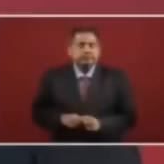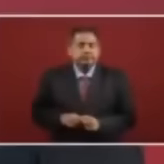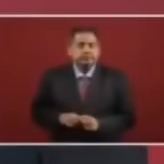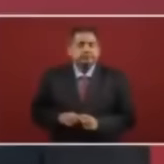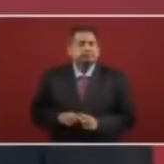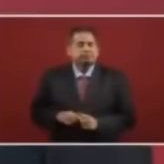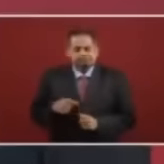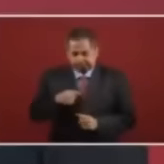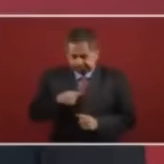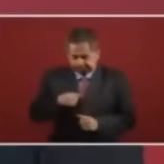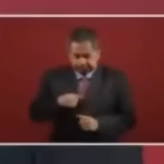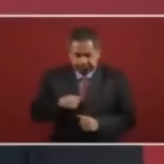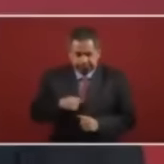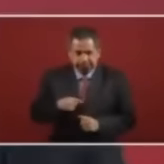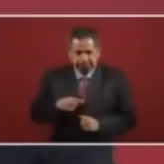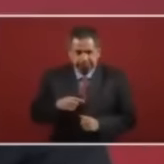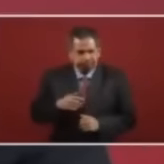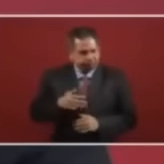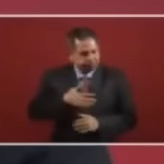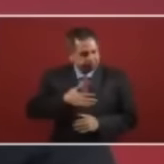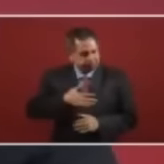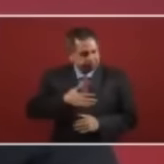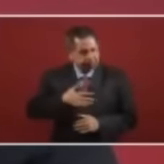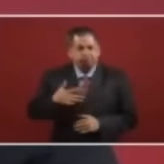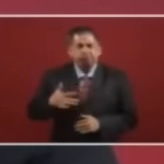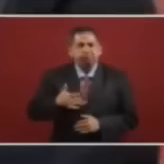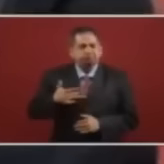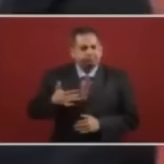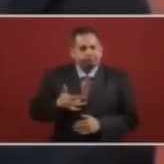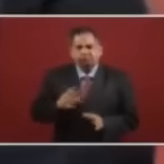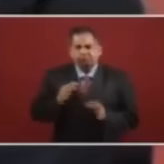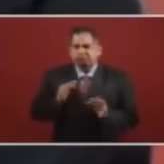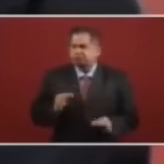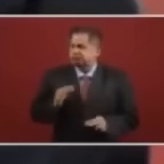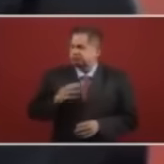Tengo la dicha enorme de